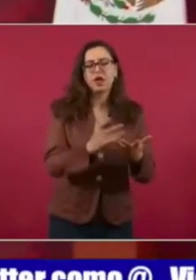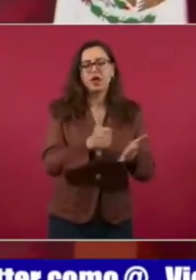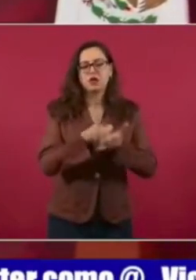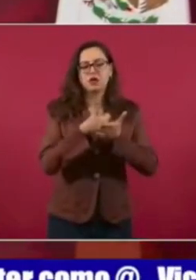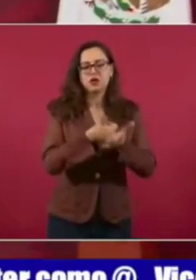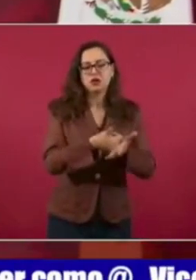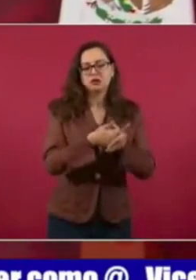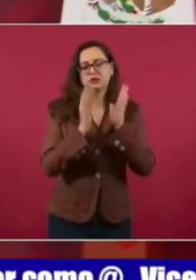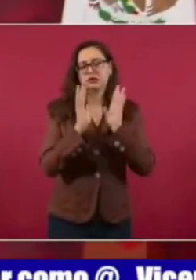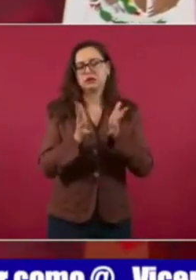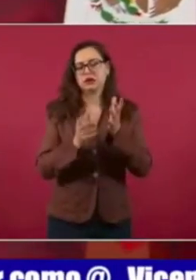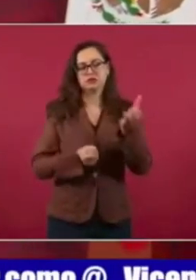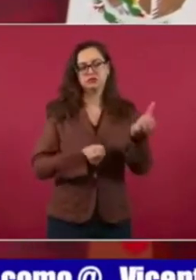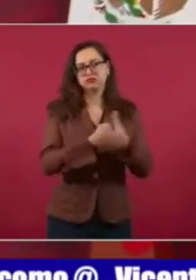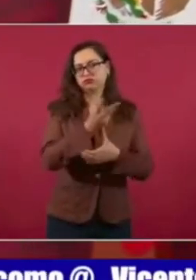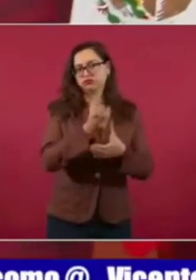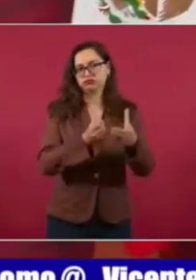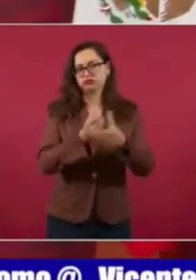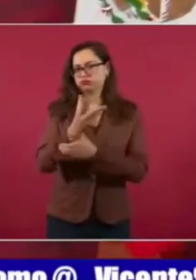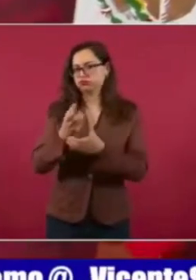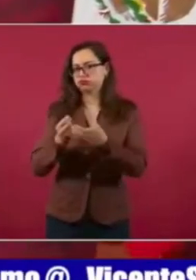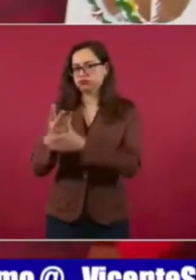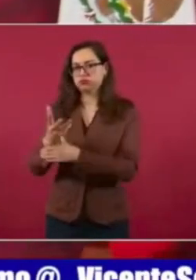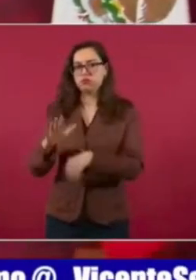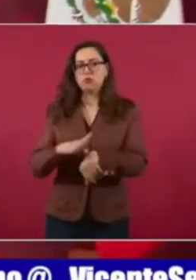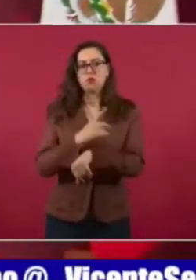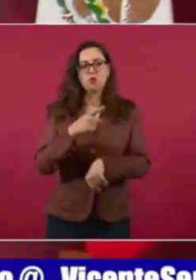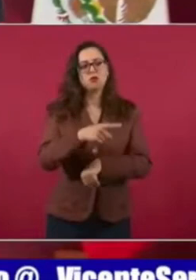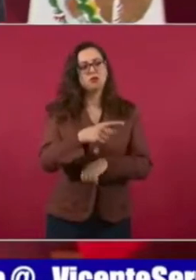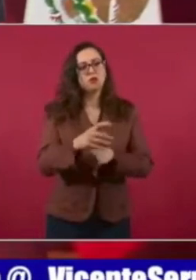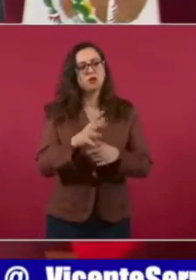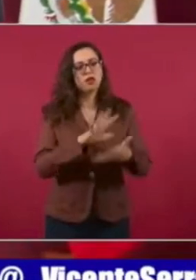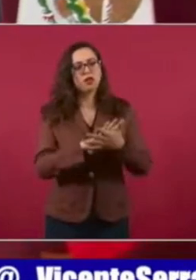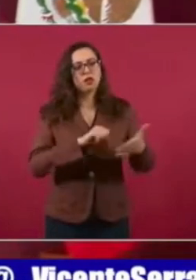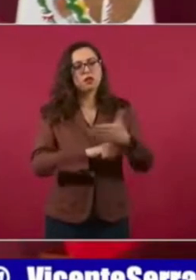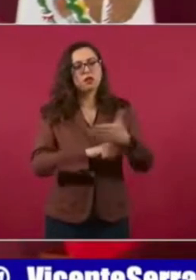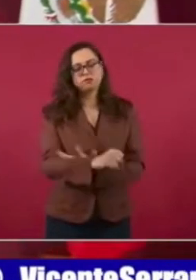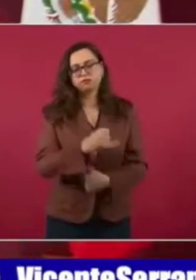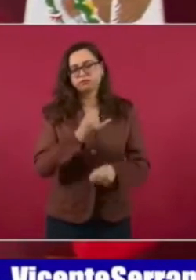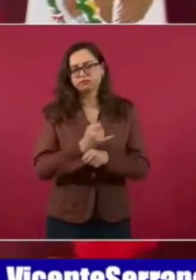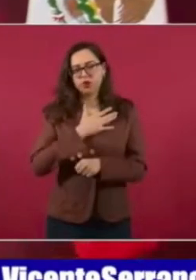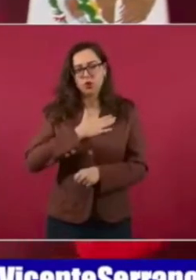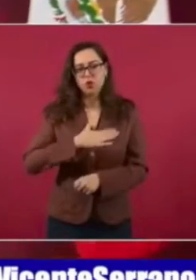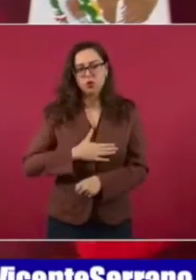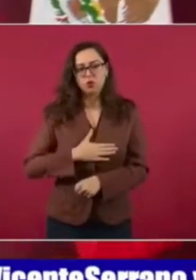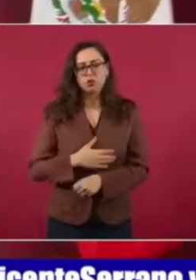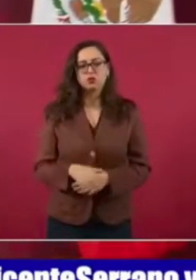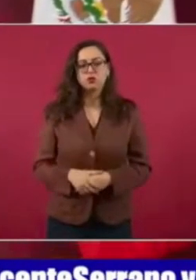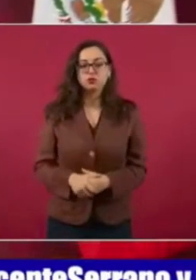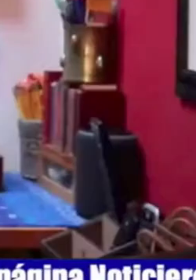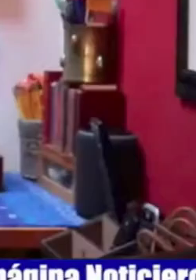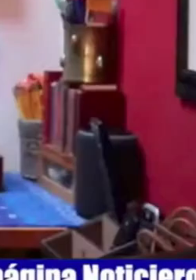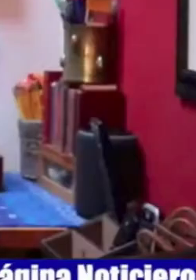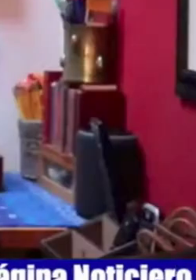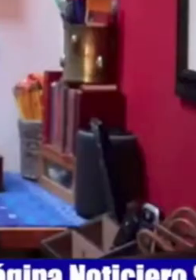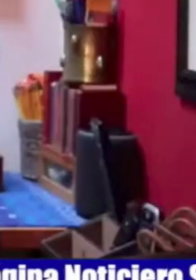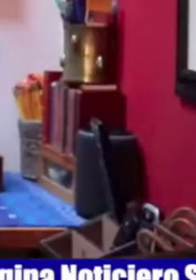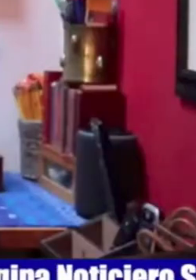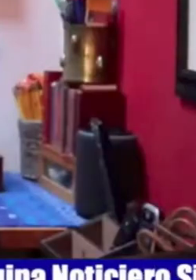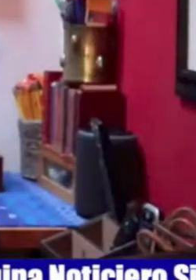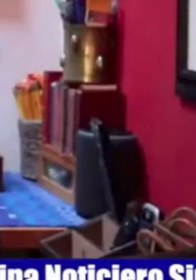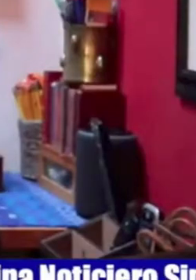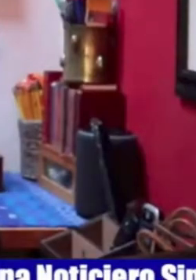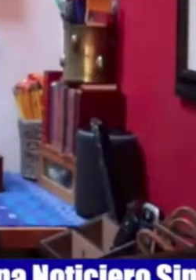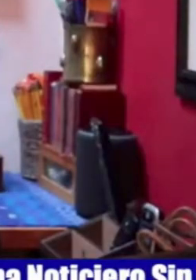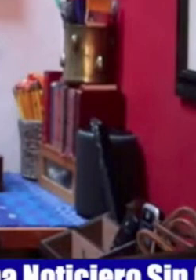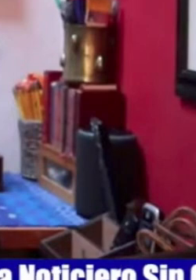Yo creo que el tema, como estamos en un nuevo terreno, es indudable, querido Toño, querida Alina,